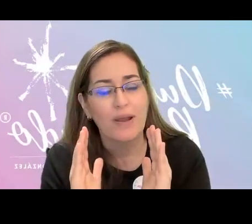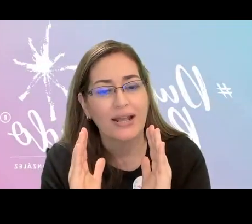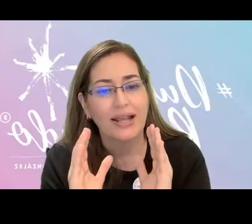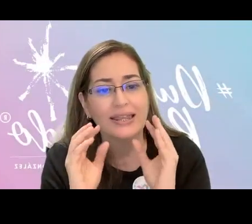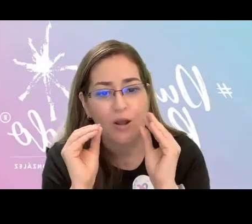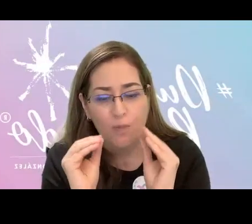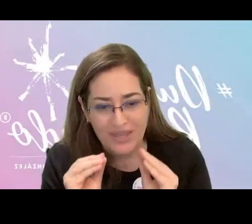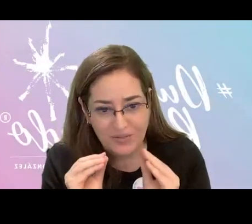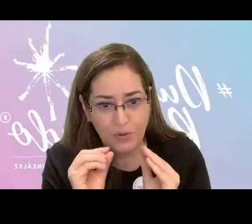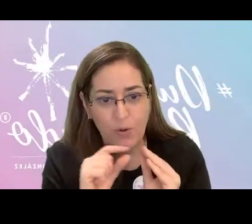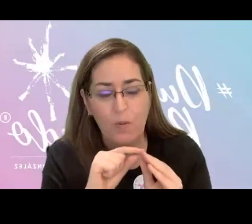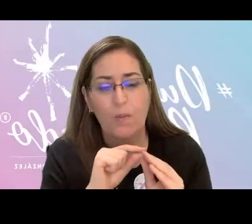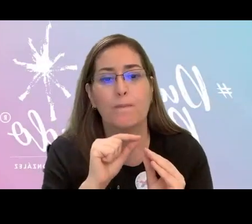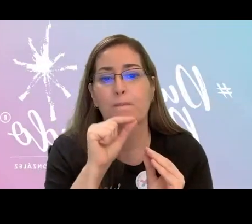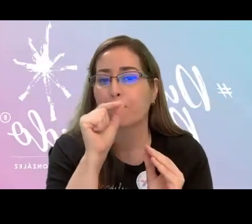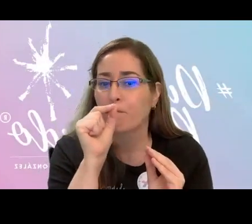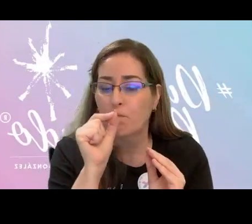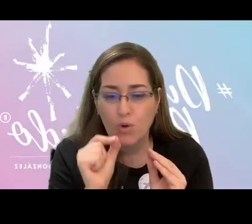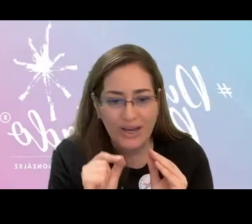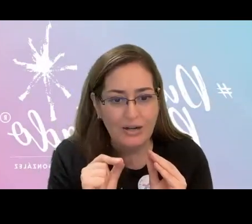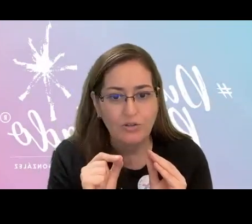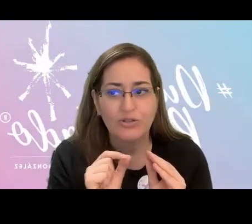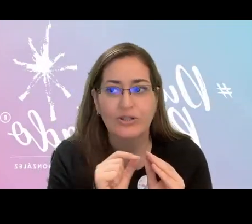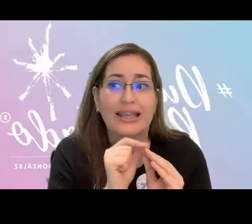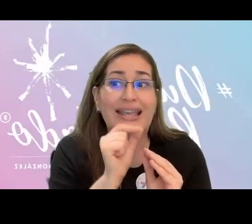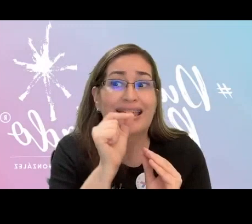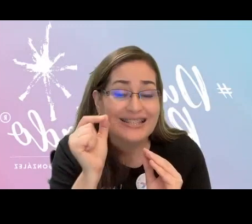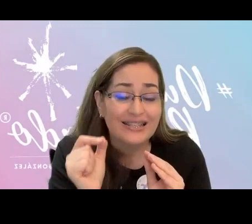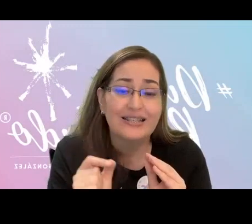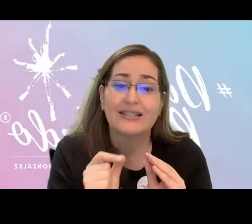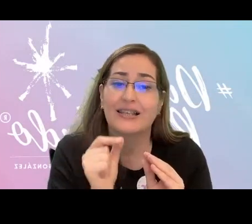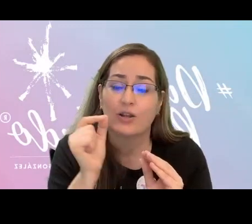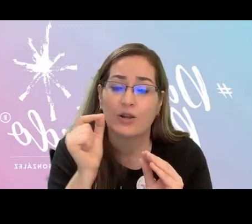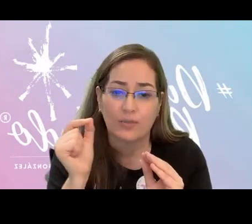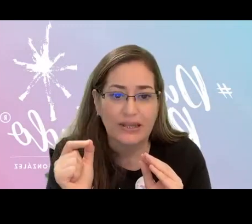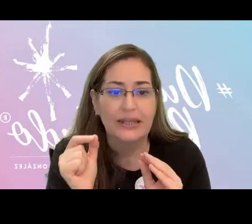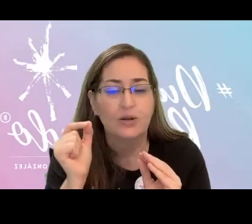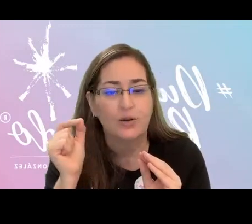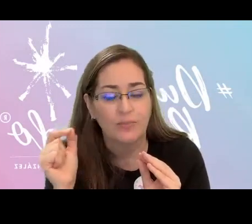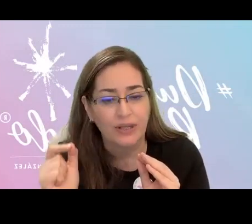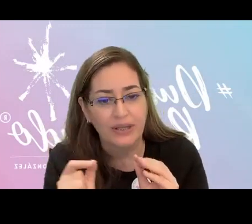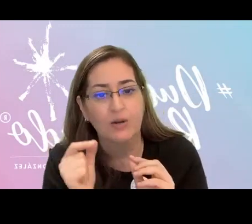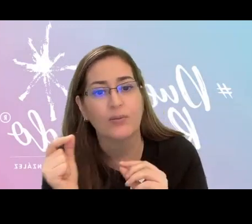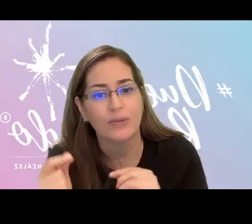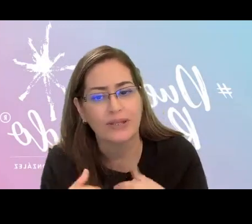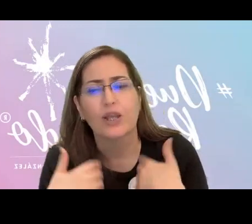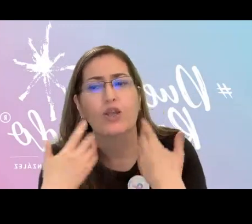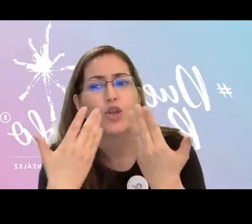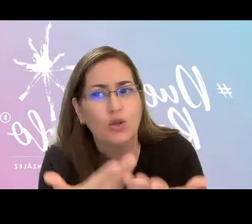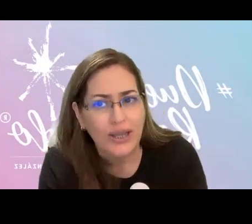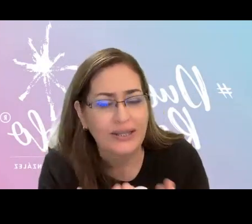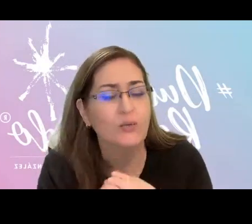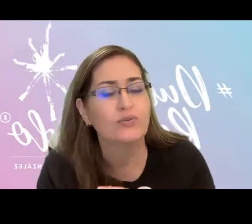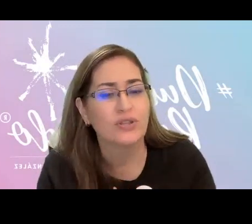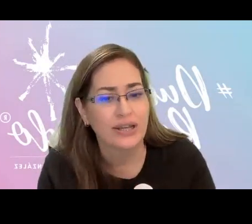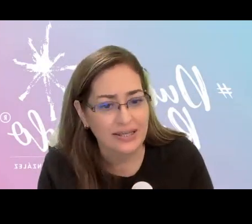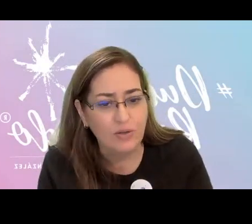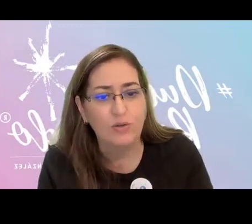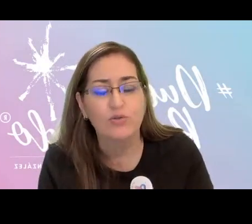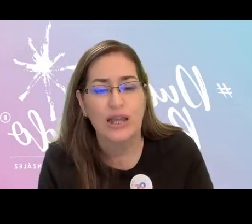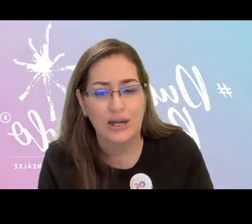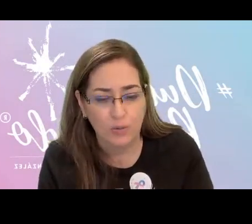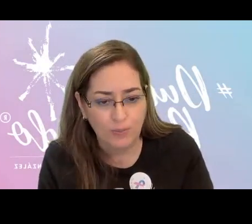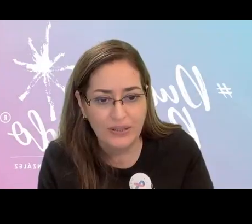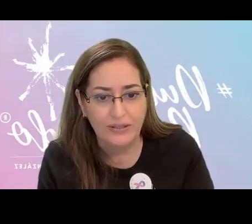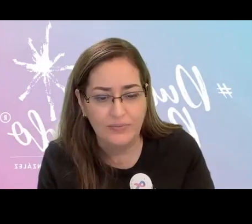un margen de lo mismo, muy claros, y si es necesario repetirlo. ¿Qué te gustaría hacer